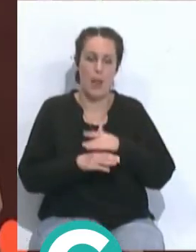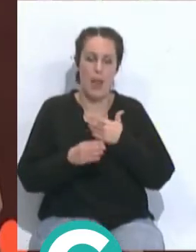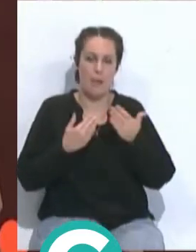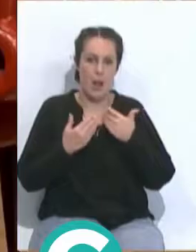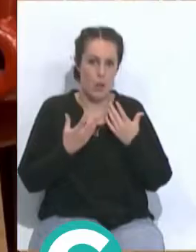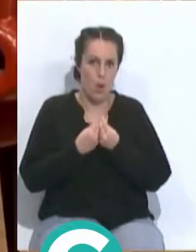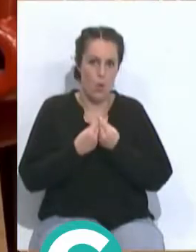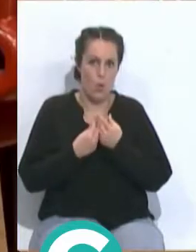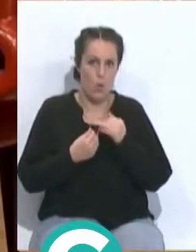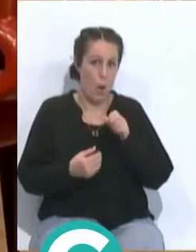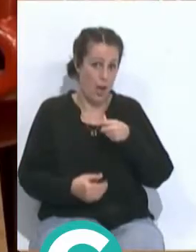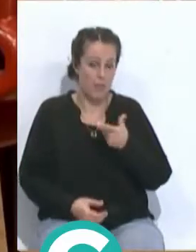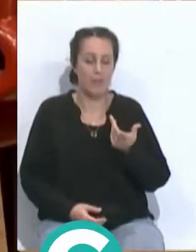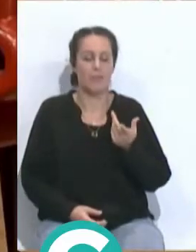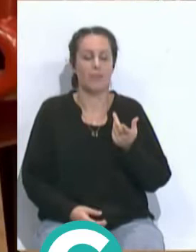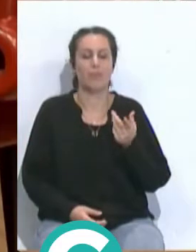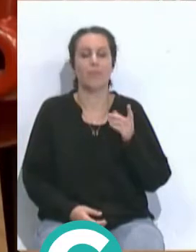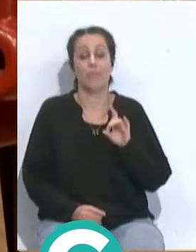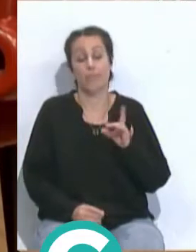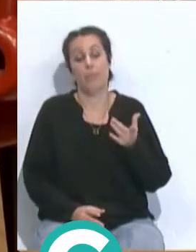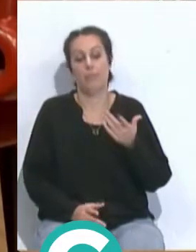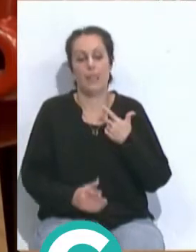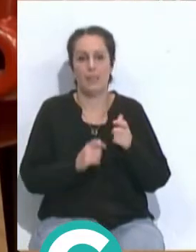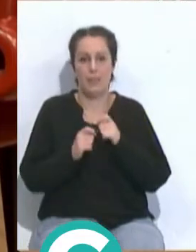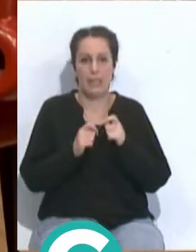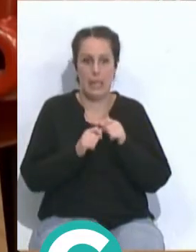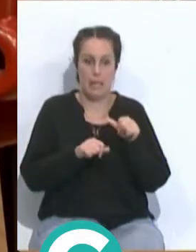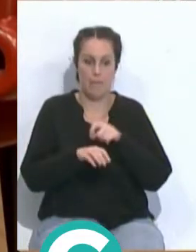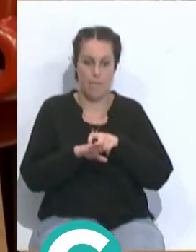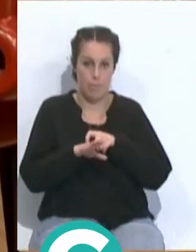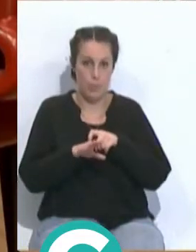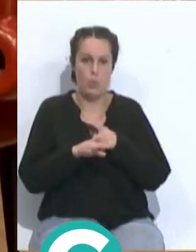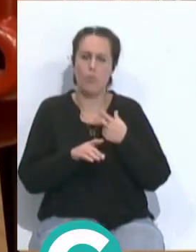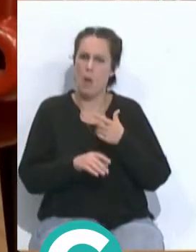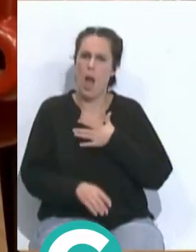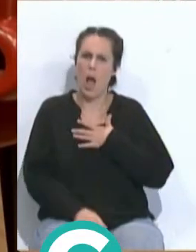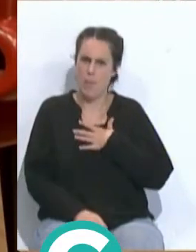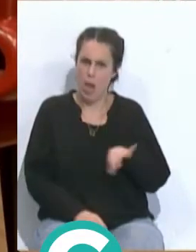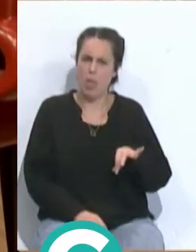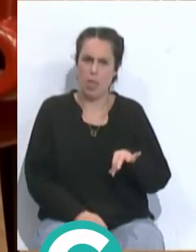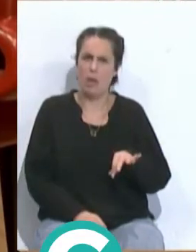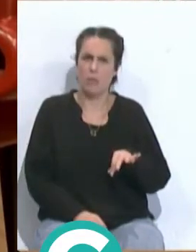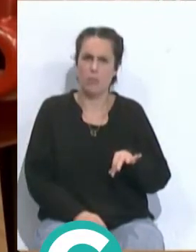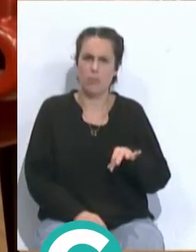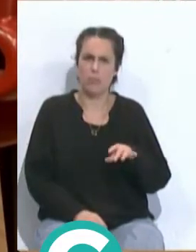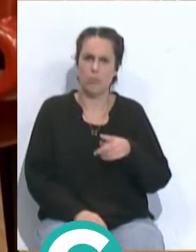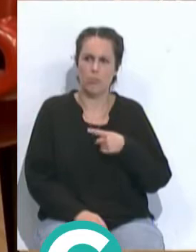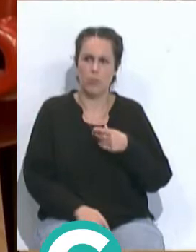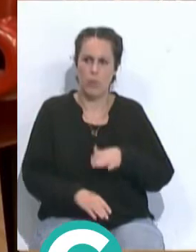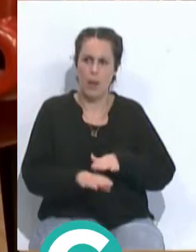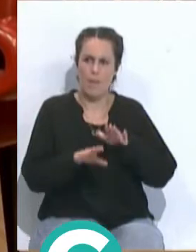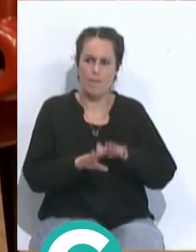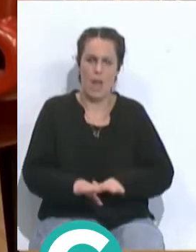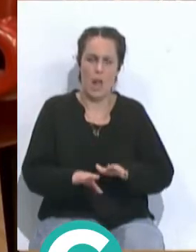hablar con Juan, donde por cierto, ¿no? También en el formato de entrevista era muy capaz de seguir fiel,